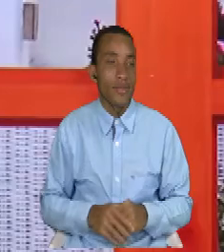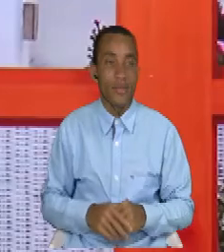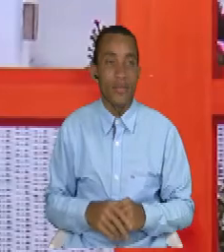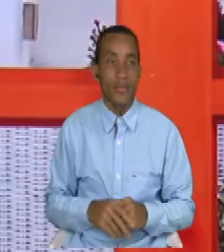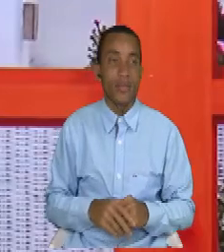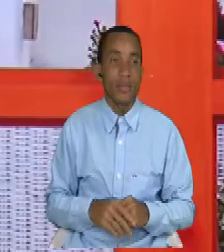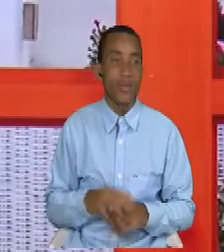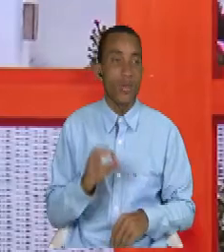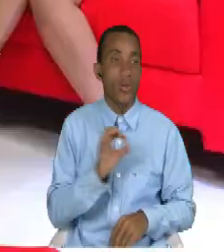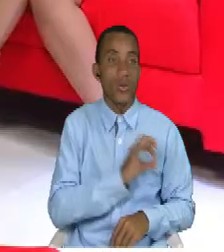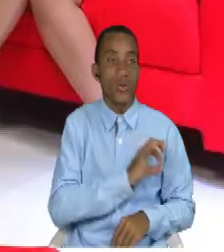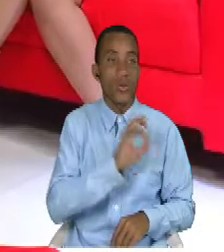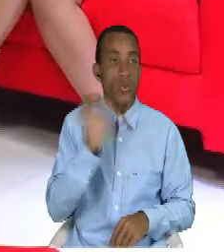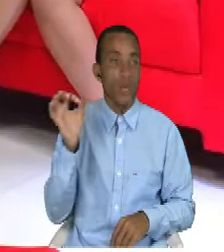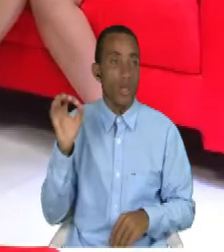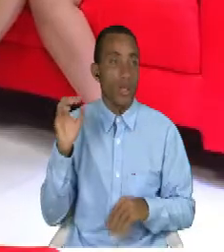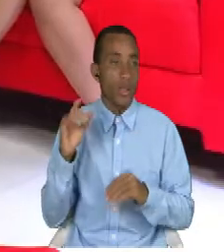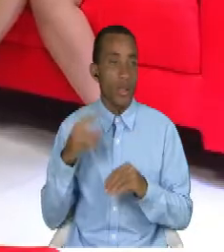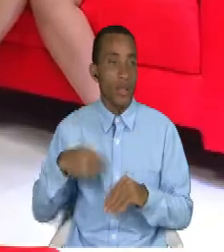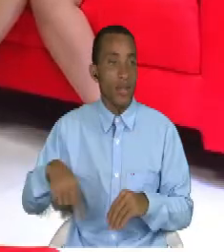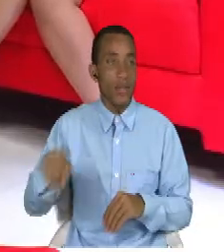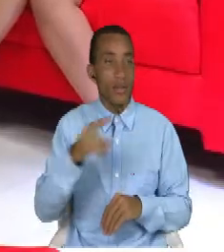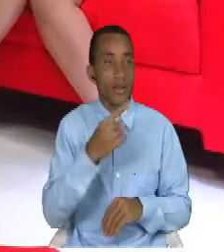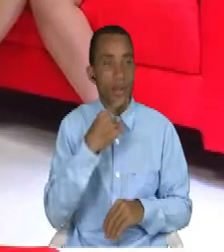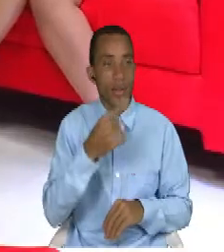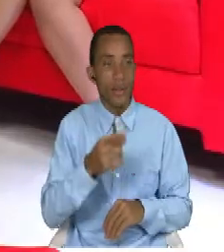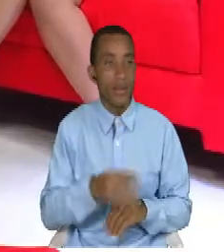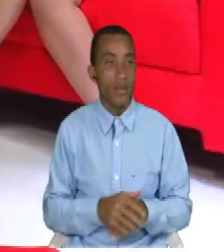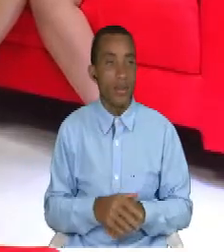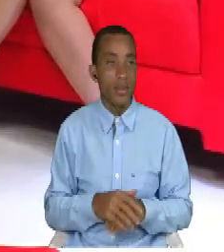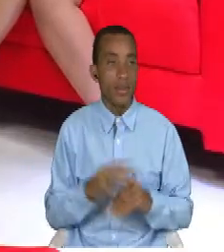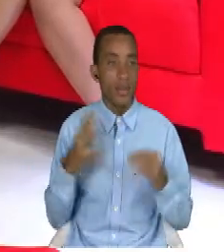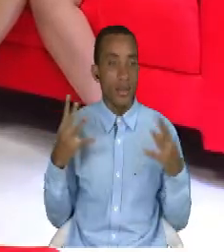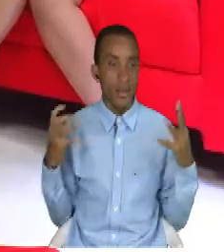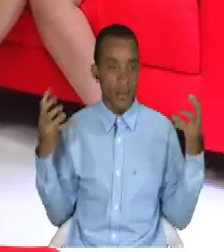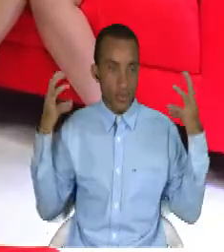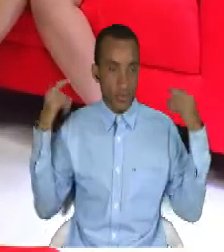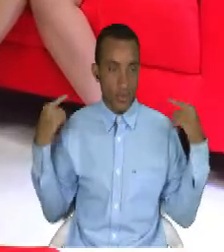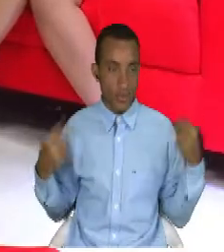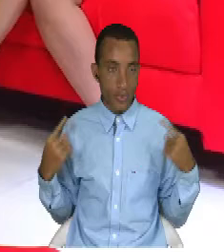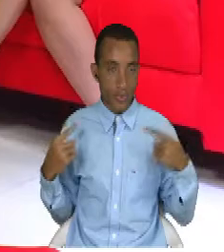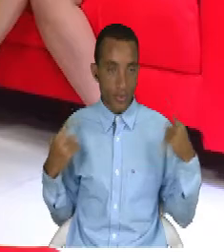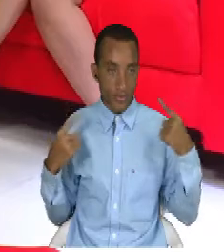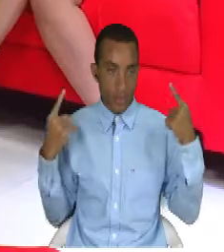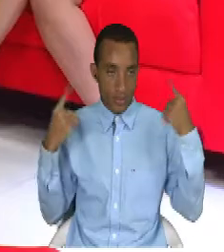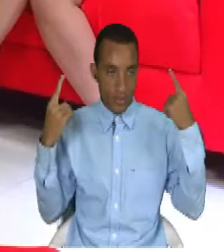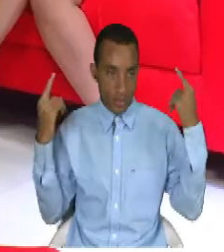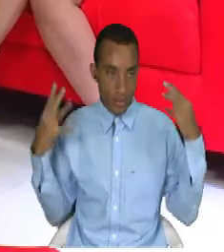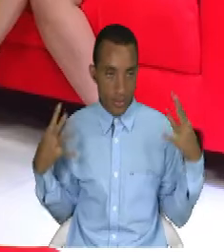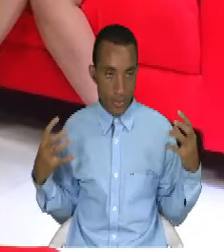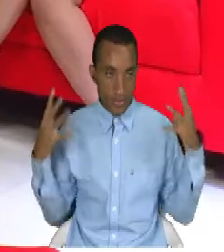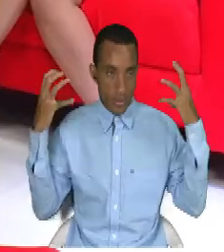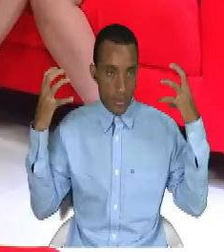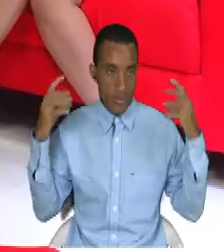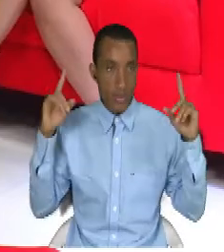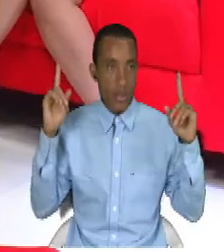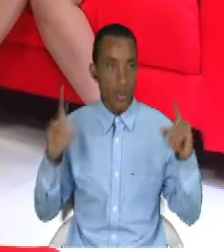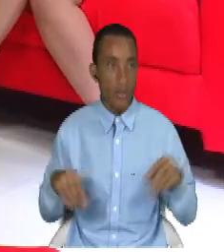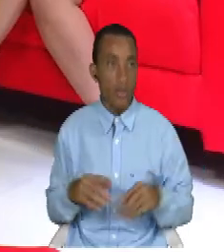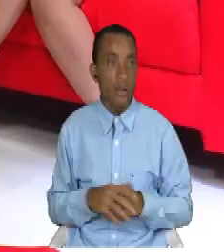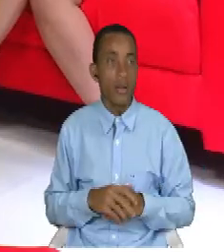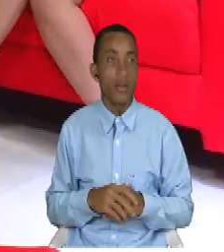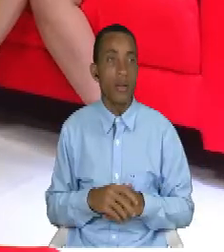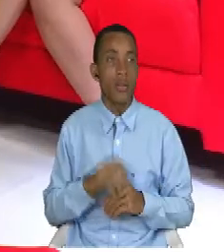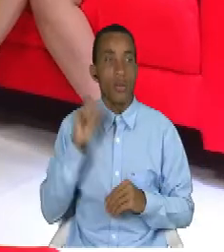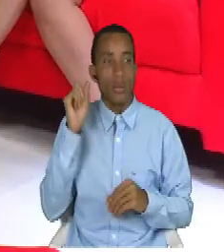me he pintado el pelo ni nada lo que ustedes dicen pero tengo y ya que nada más estoy viendo por el shampoo para pelo liso también maneja o sea